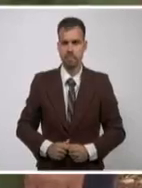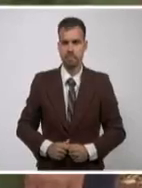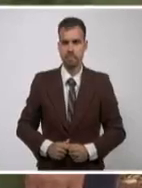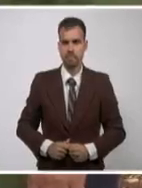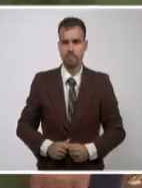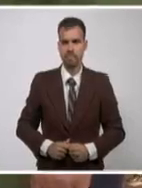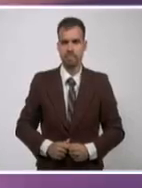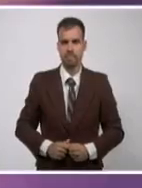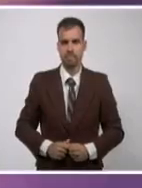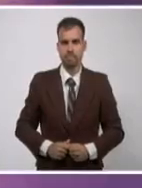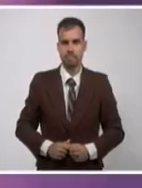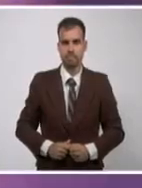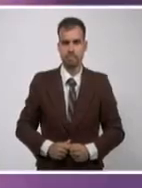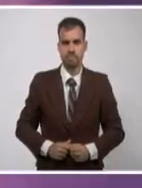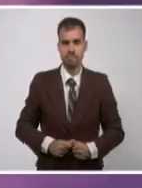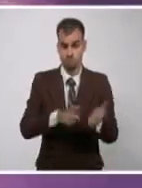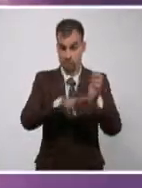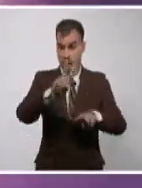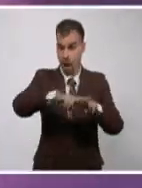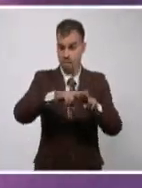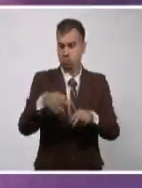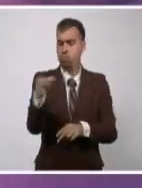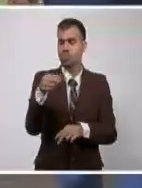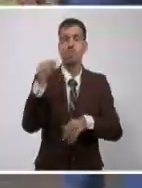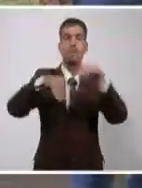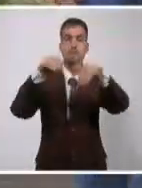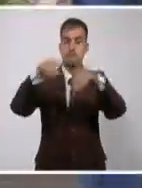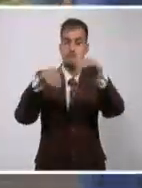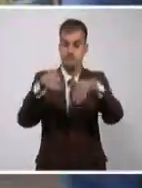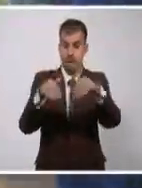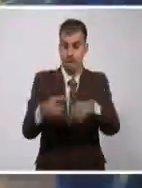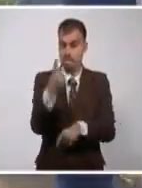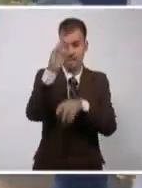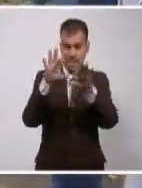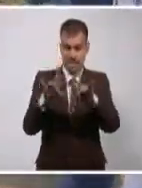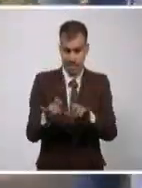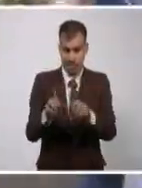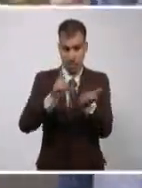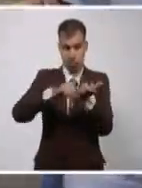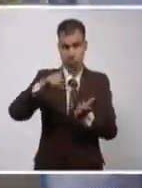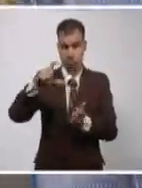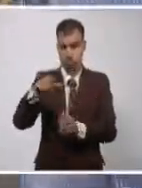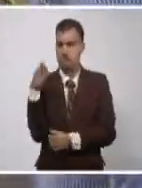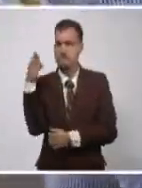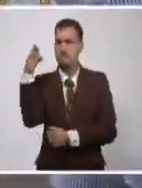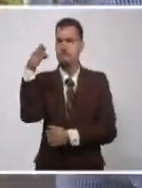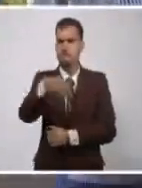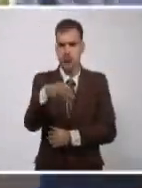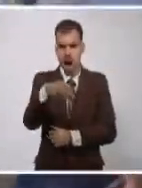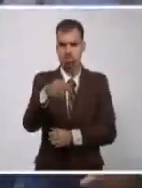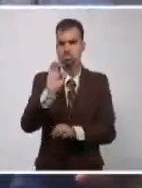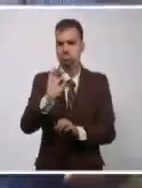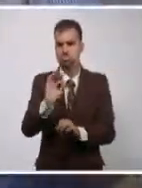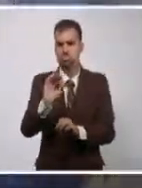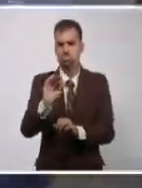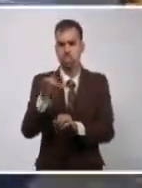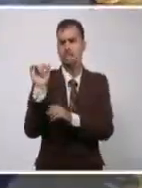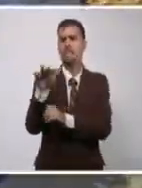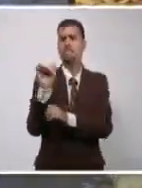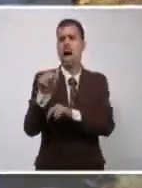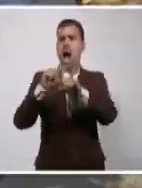El primer secretario del Comité Provincial del Partido Comunista de Cuba visitó el Parque Ecológico Montebarreto, donde conoció sobre